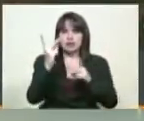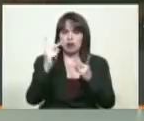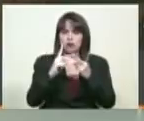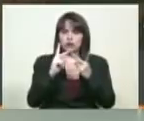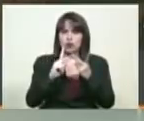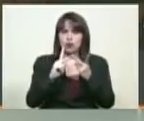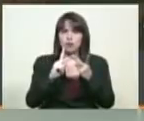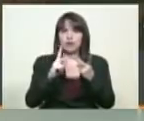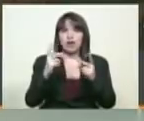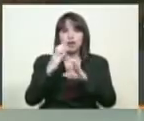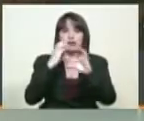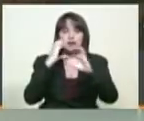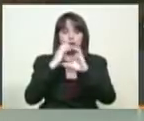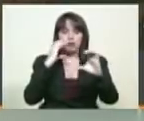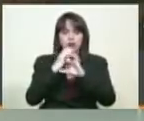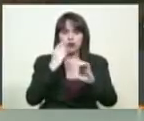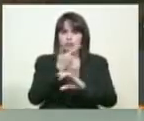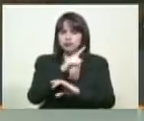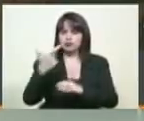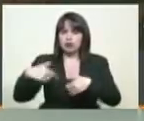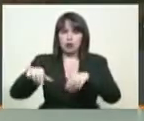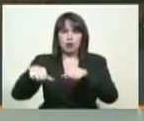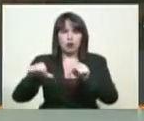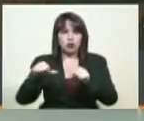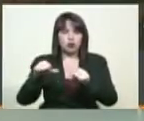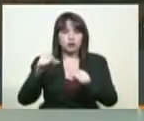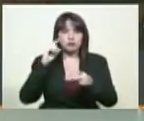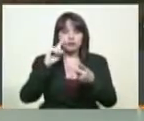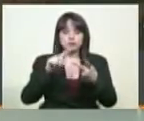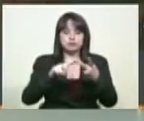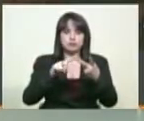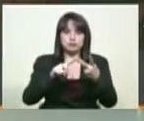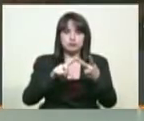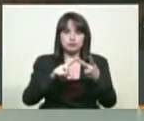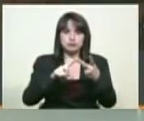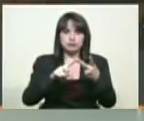transporte yo lo pondría